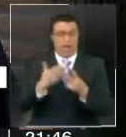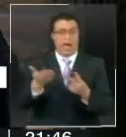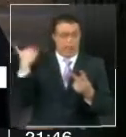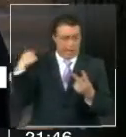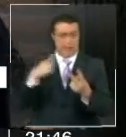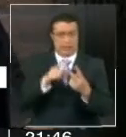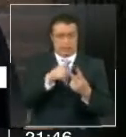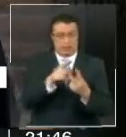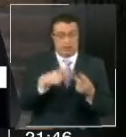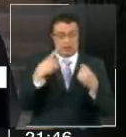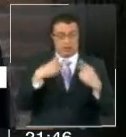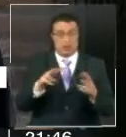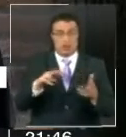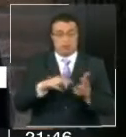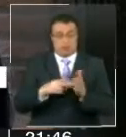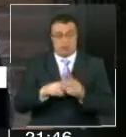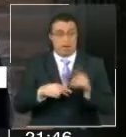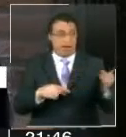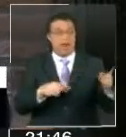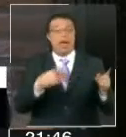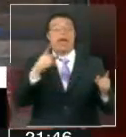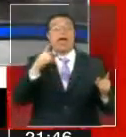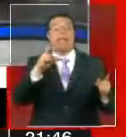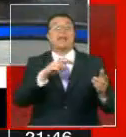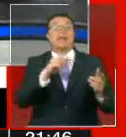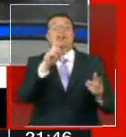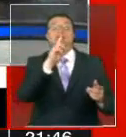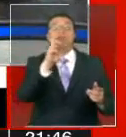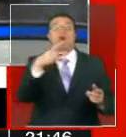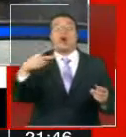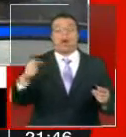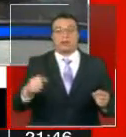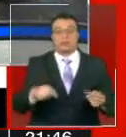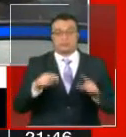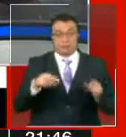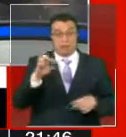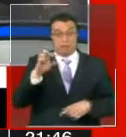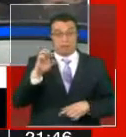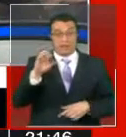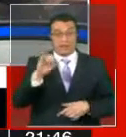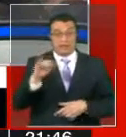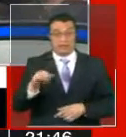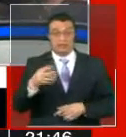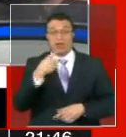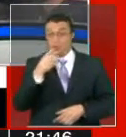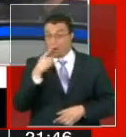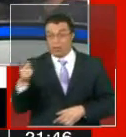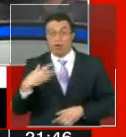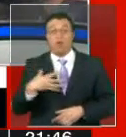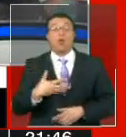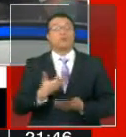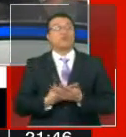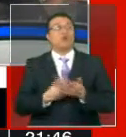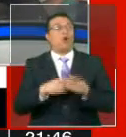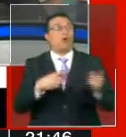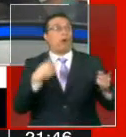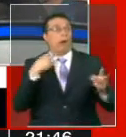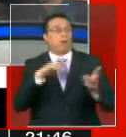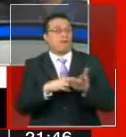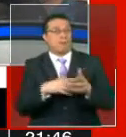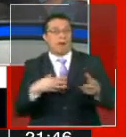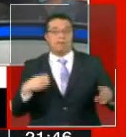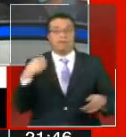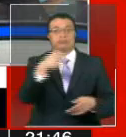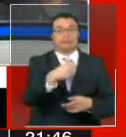de este problema de Carolina Tohá. ¿Usted diría entonces que a Cecilia Pérez le gustan las sandías caladas?